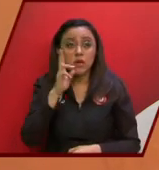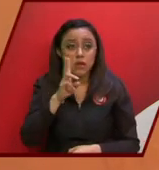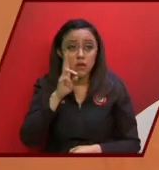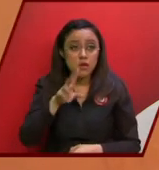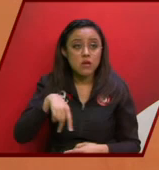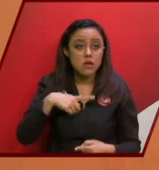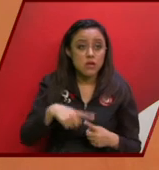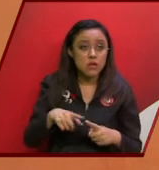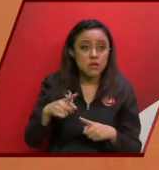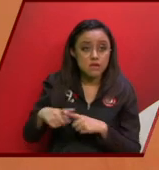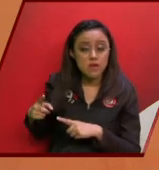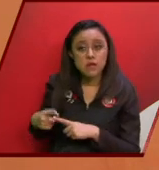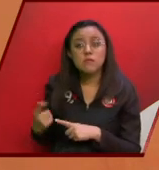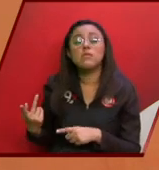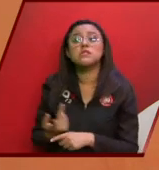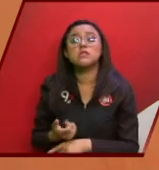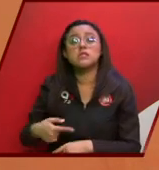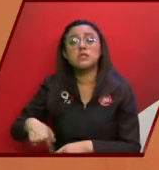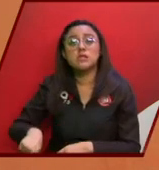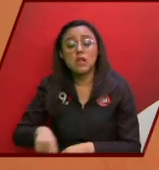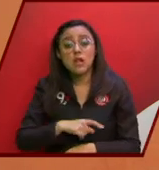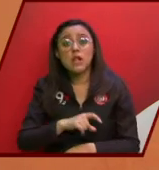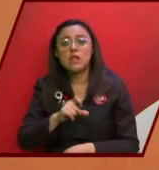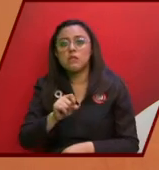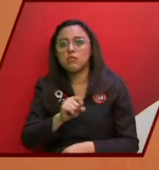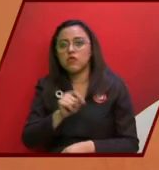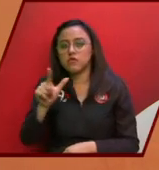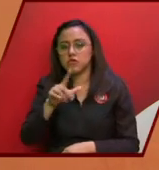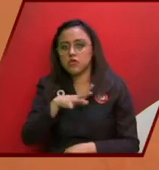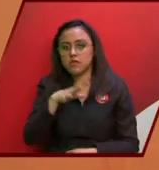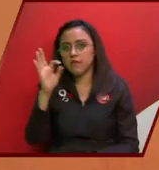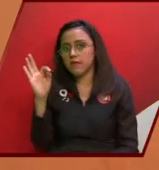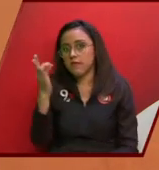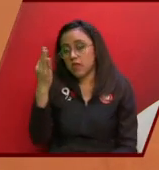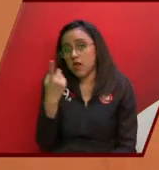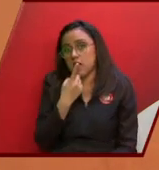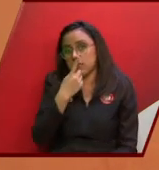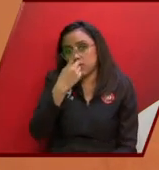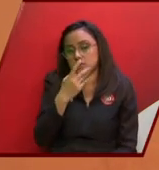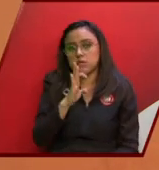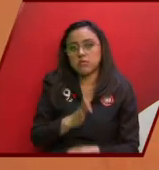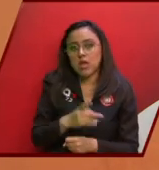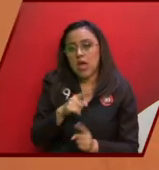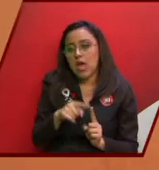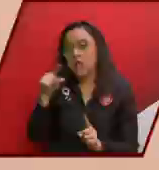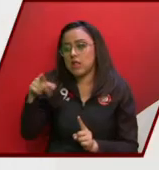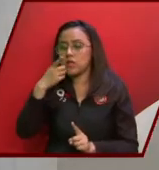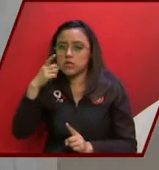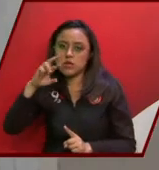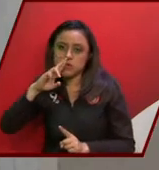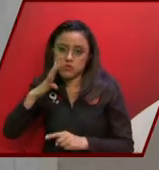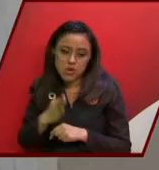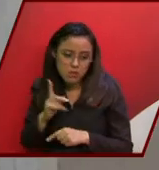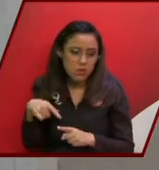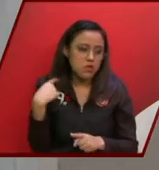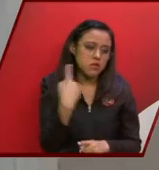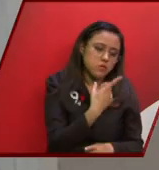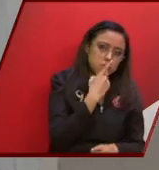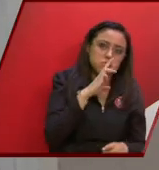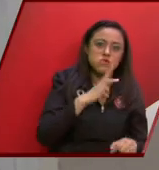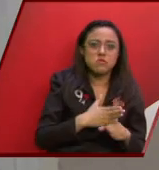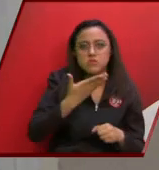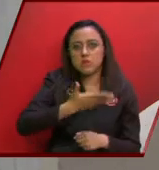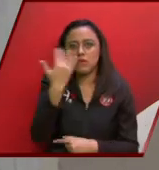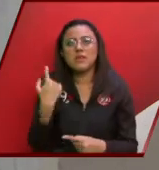después posteriormente dicen que es de profesiones a nivel federal. Entonces se echan la bolita unos a otros. Entre los egresados se